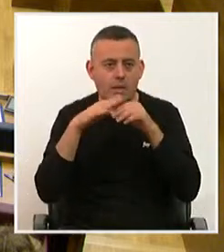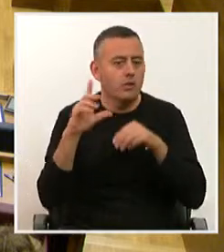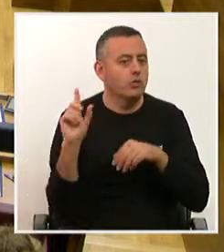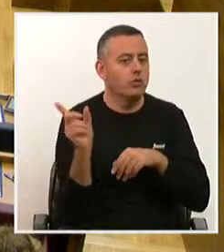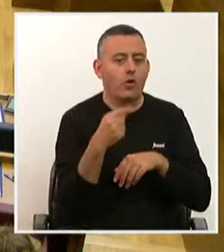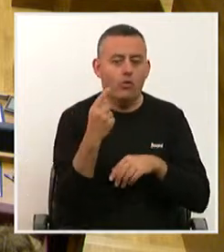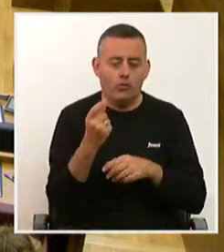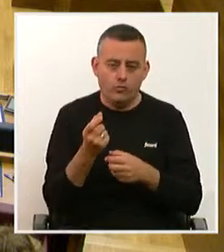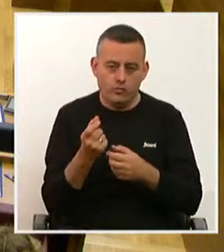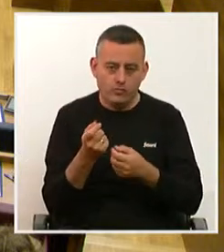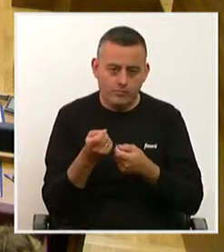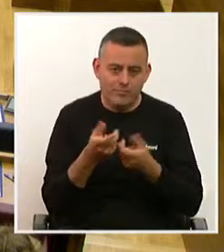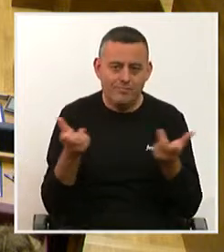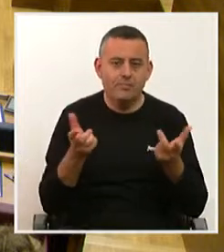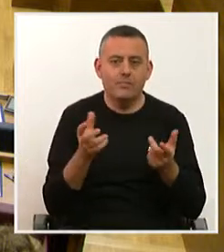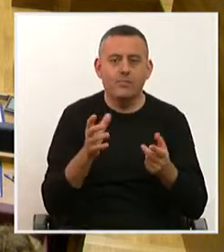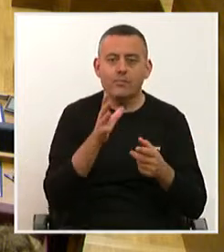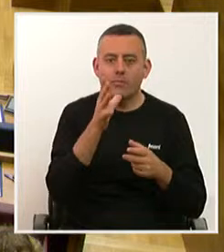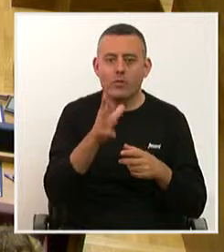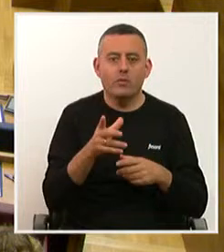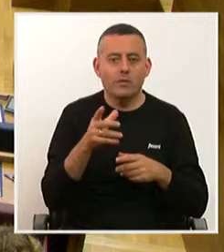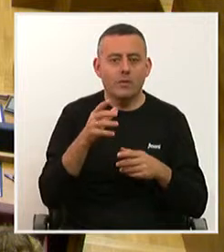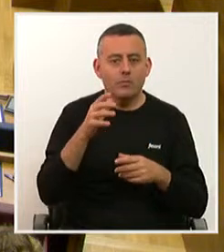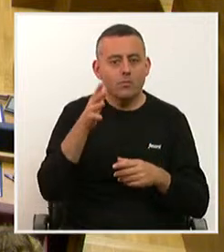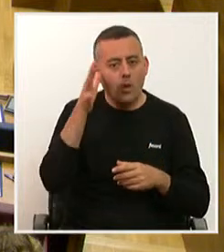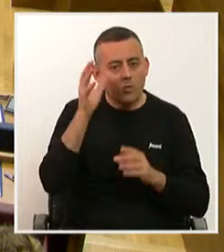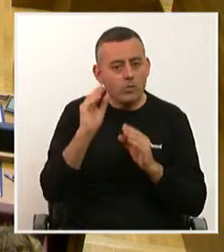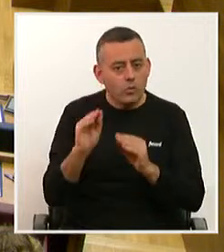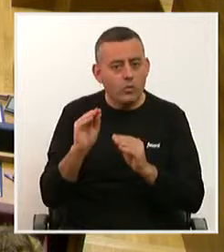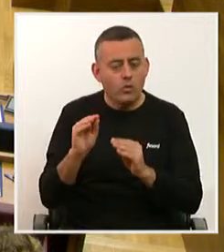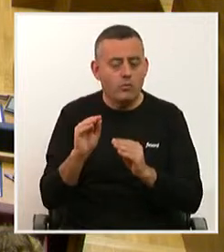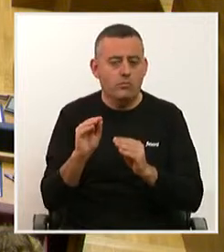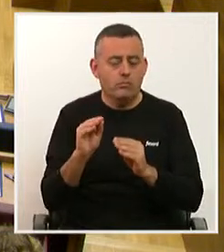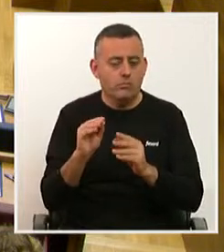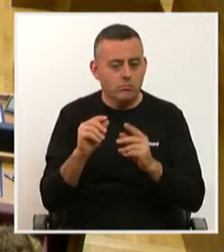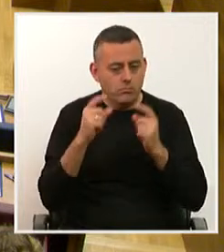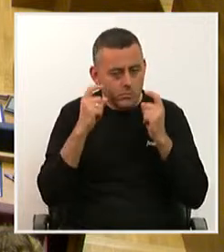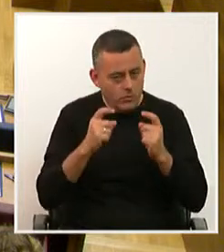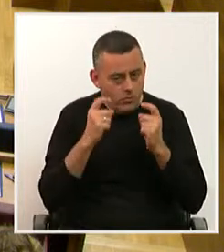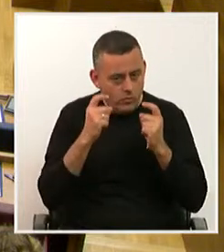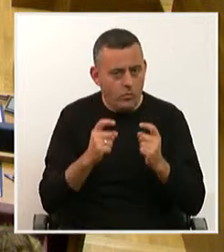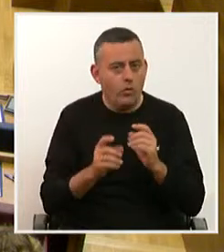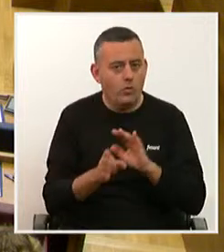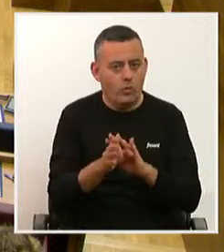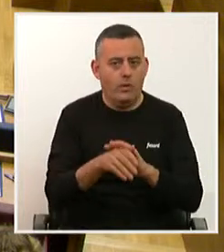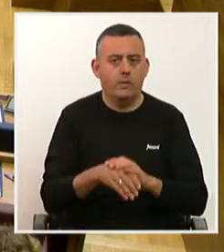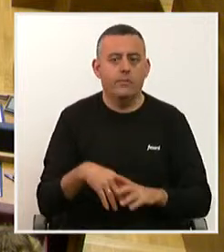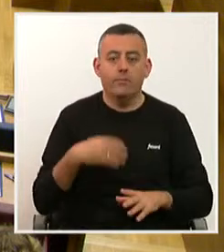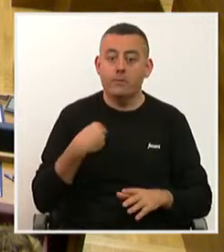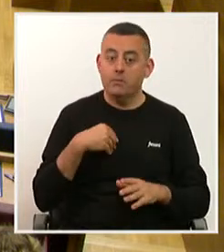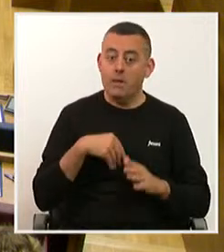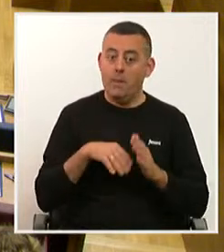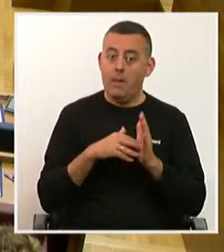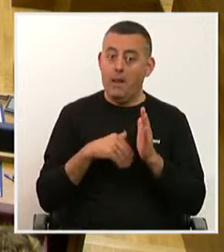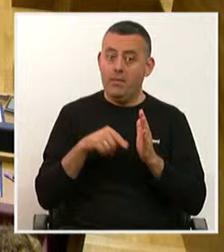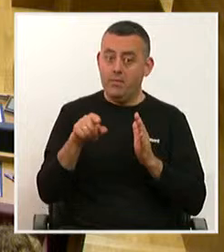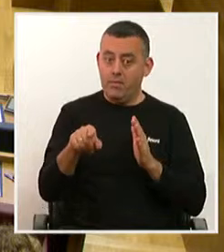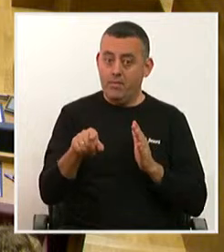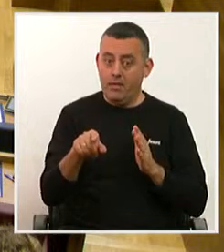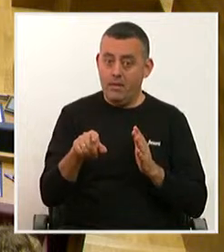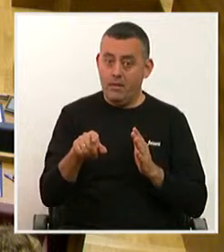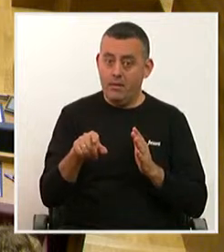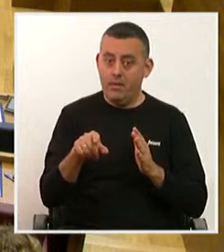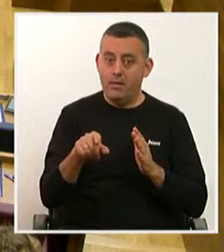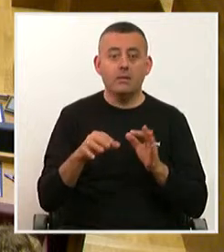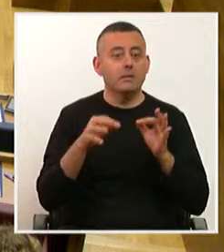y en L y va Valencia la ci de or a que